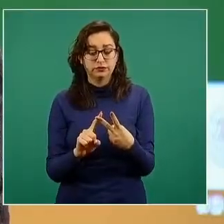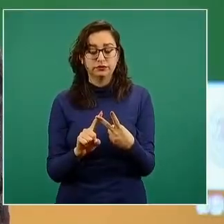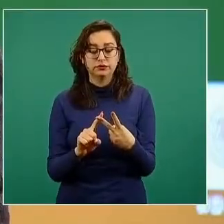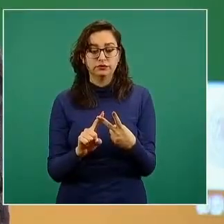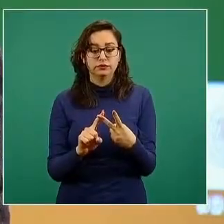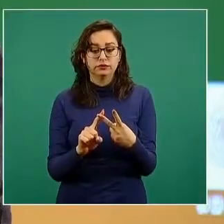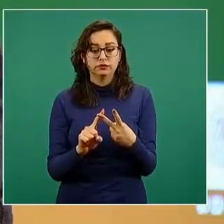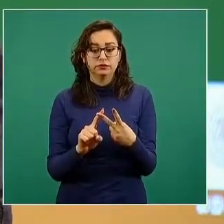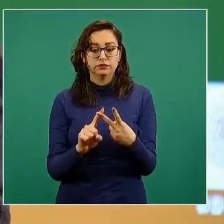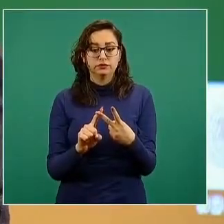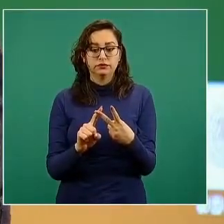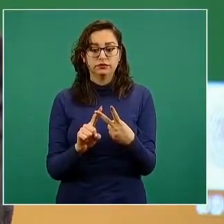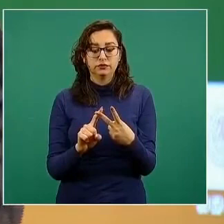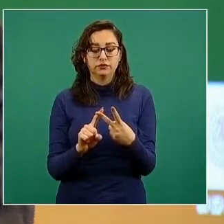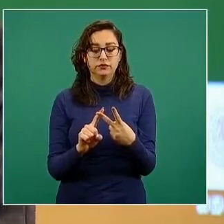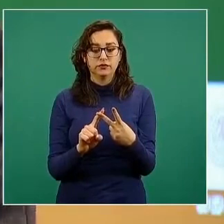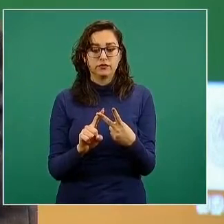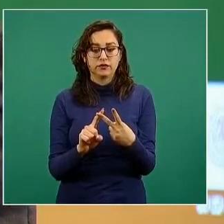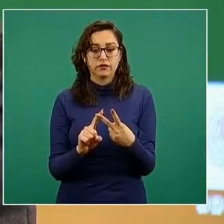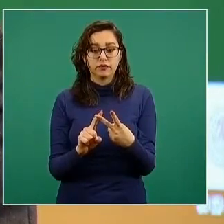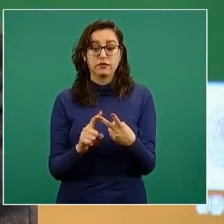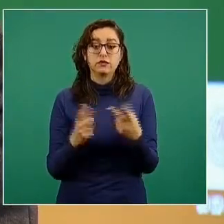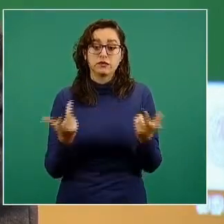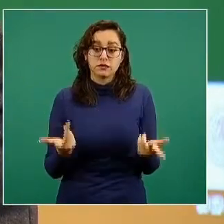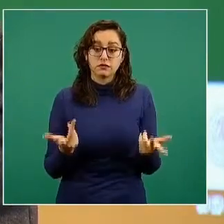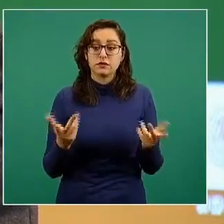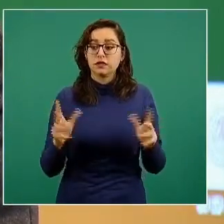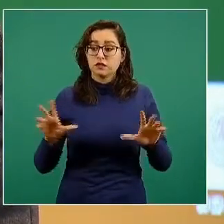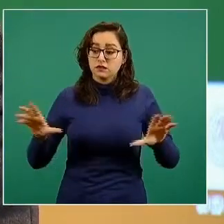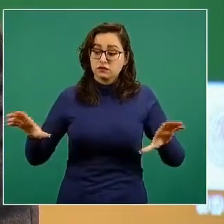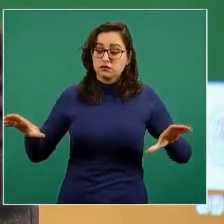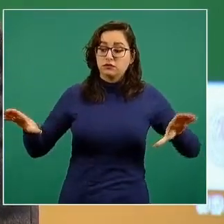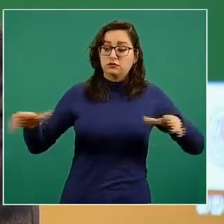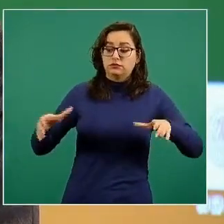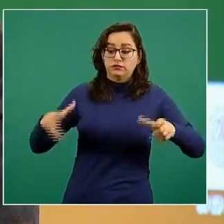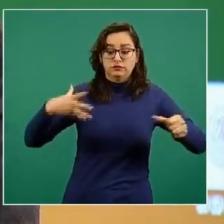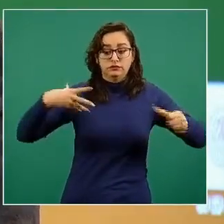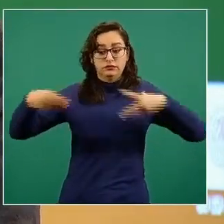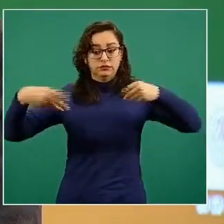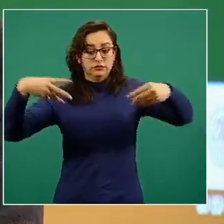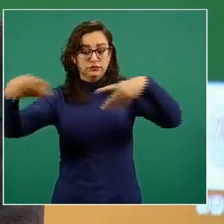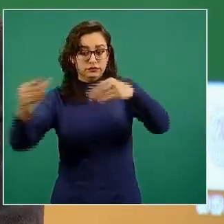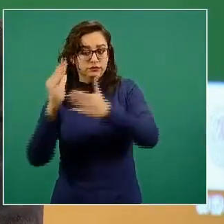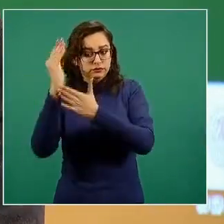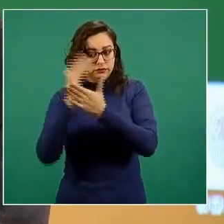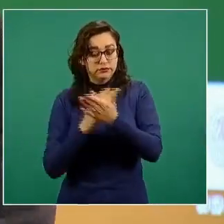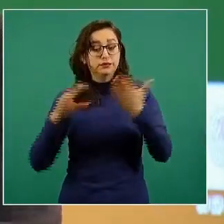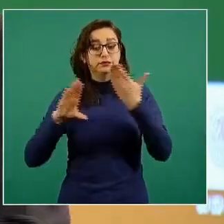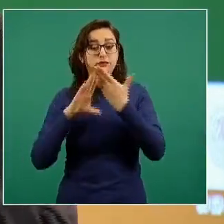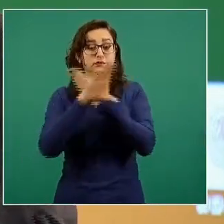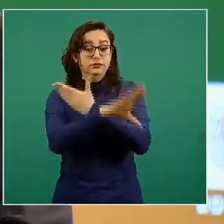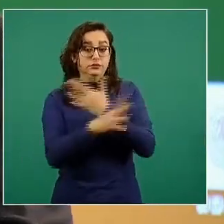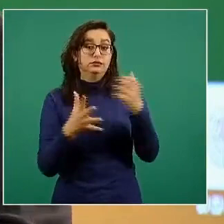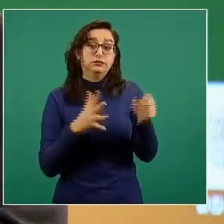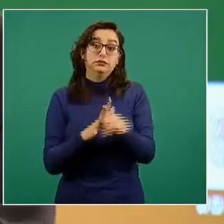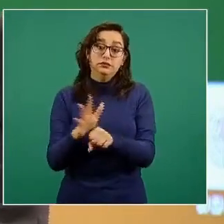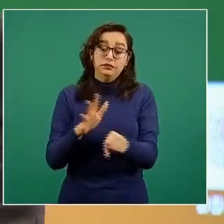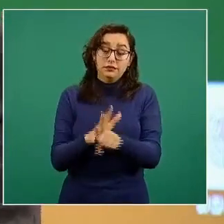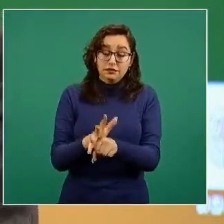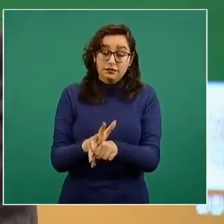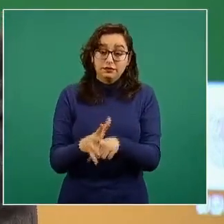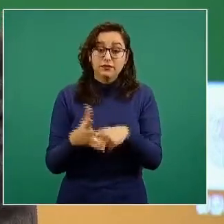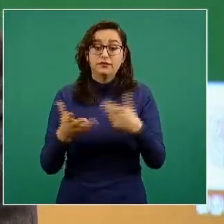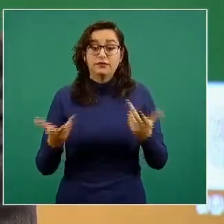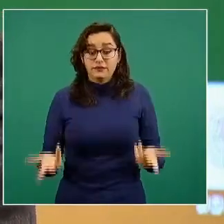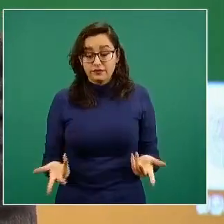intervenciones de salud pública es la mitigación comunitaria, y estas son las actividades que reducen la